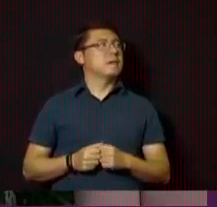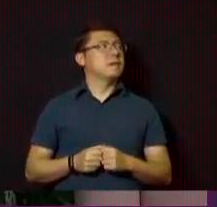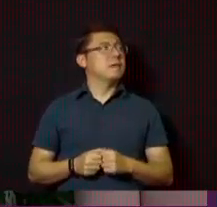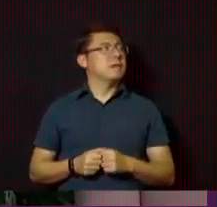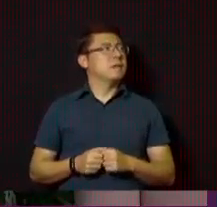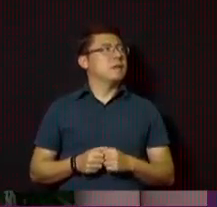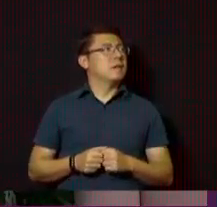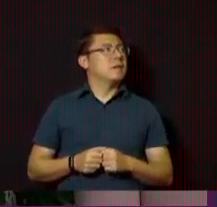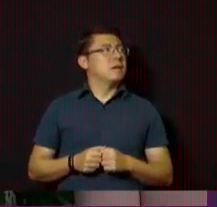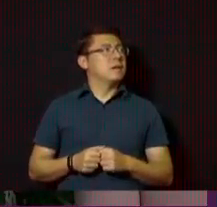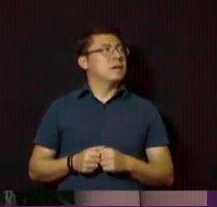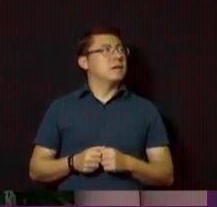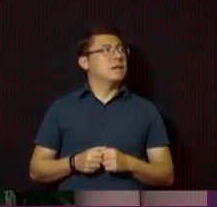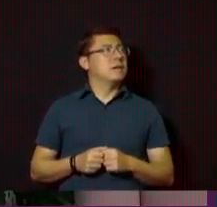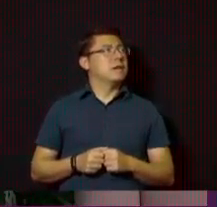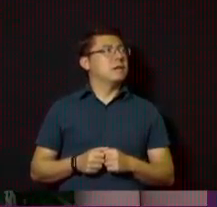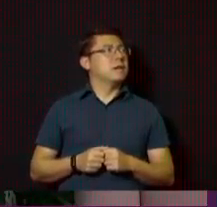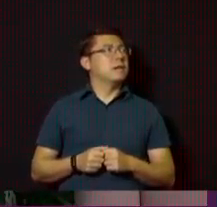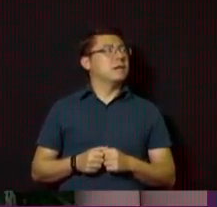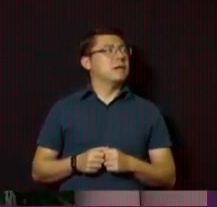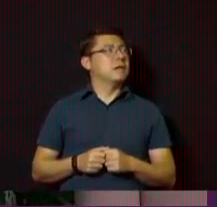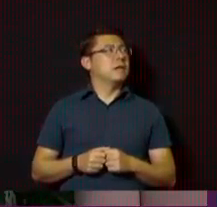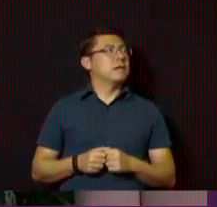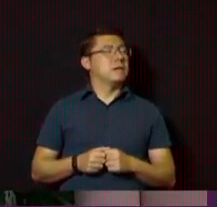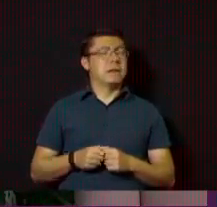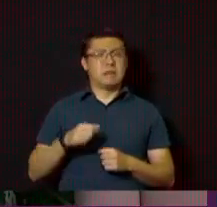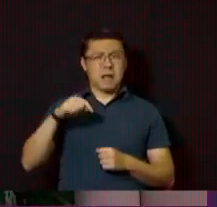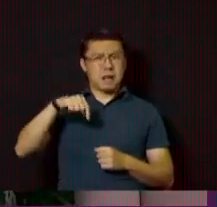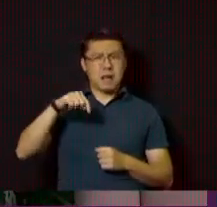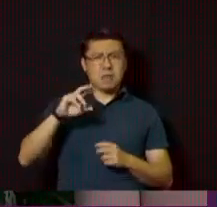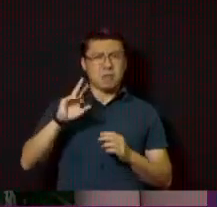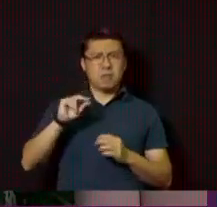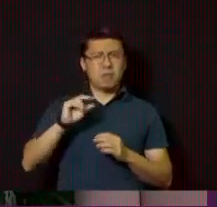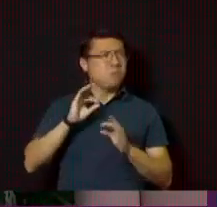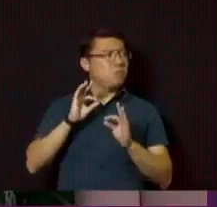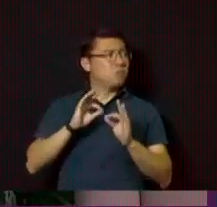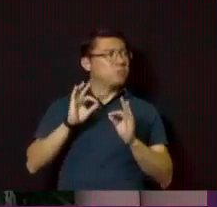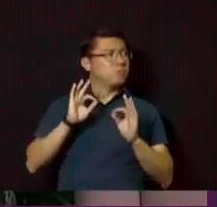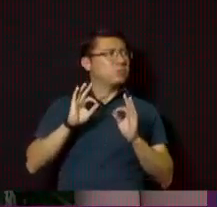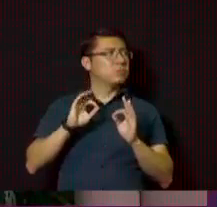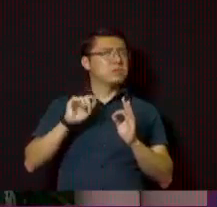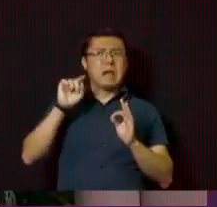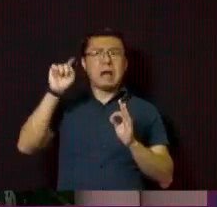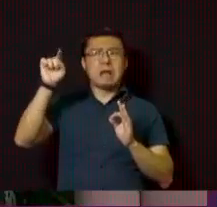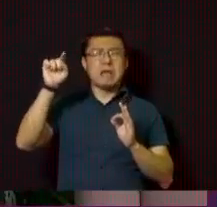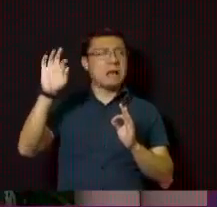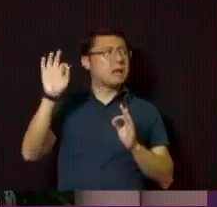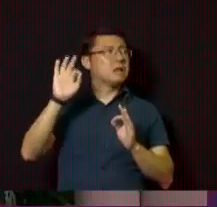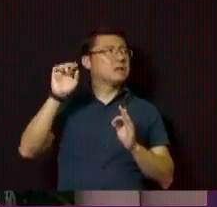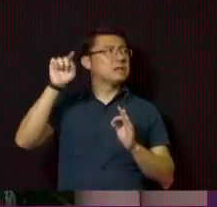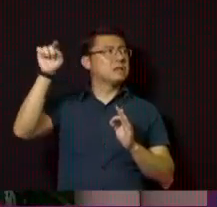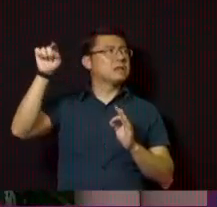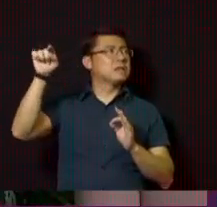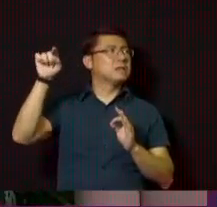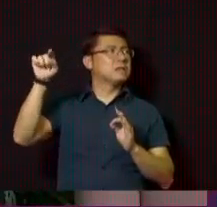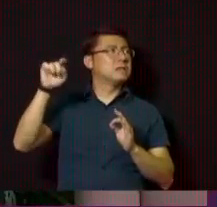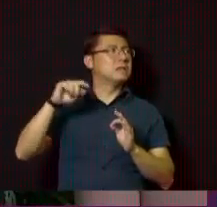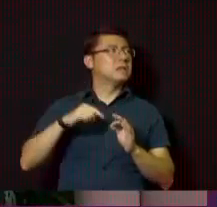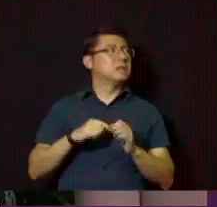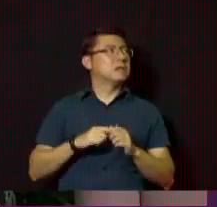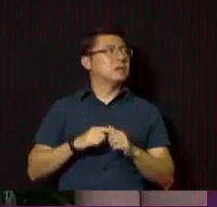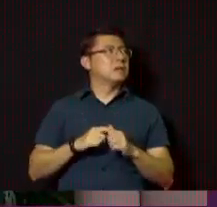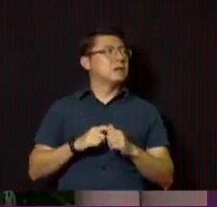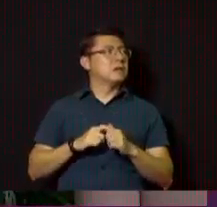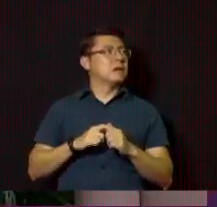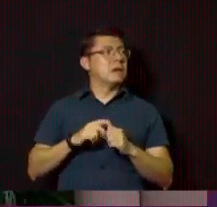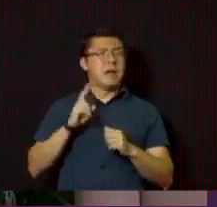No, será ya en el estudio, yo creo, porque acá todo perfecto. ¿Sí? Quizá ahí tienen un poco de feedback. Bueno, ahorita lo